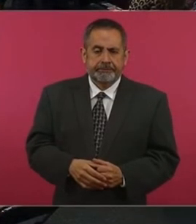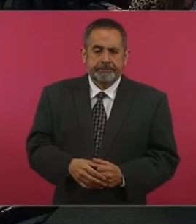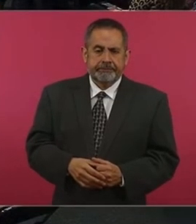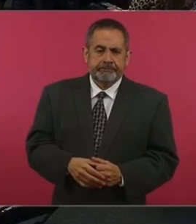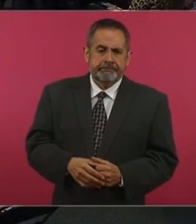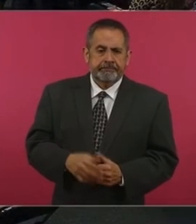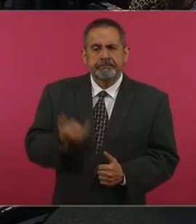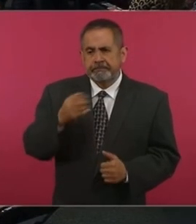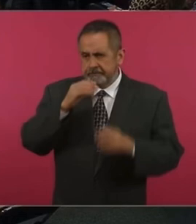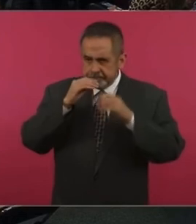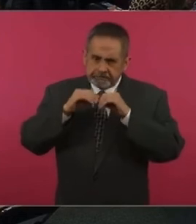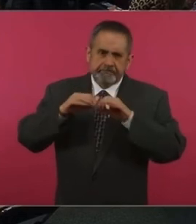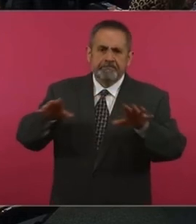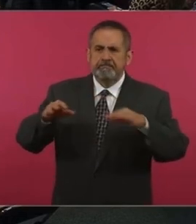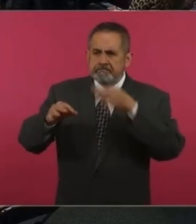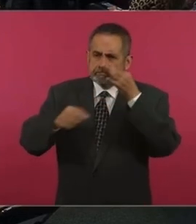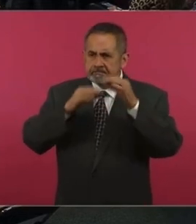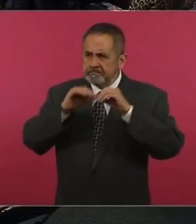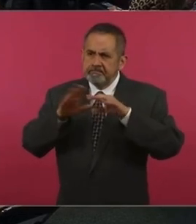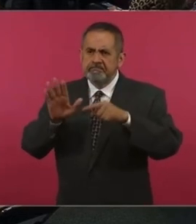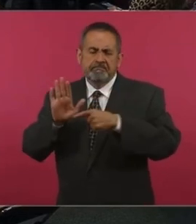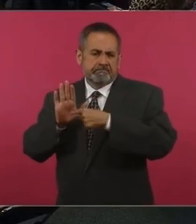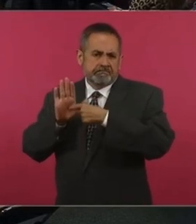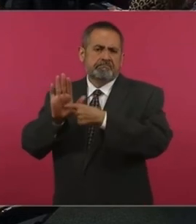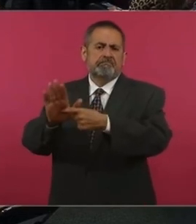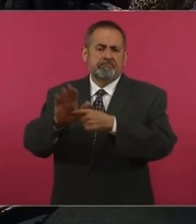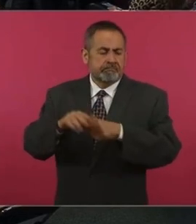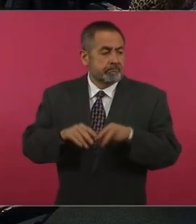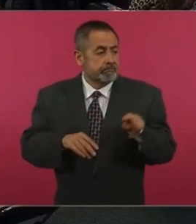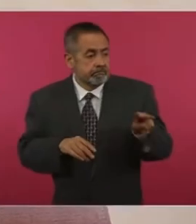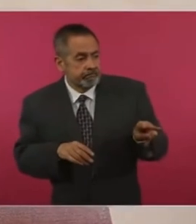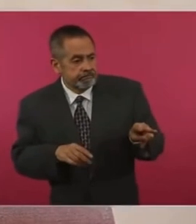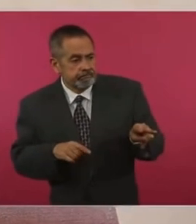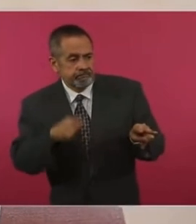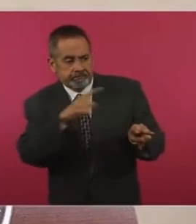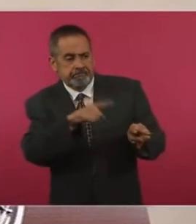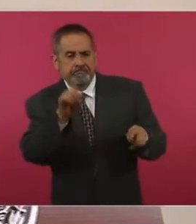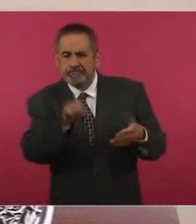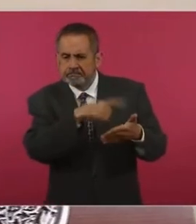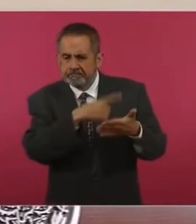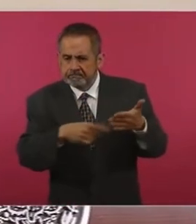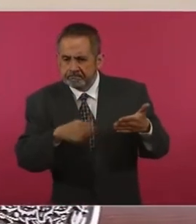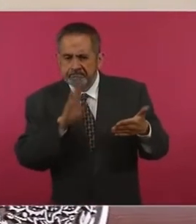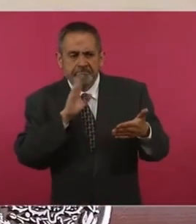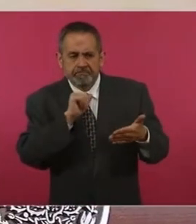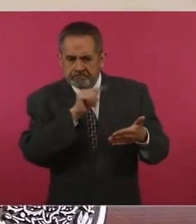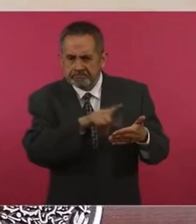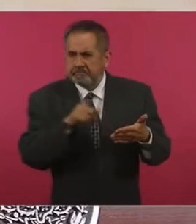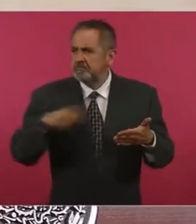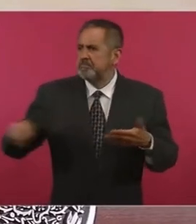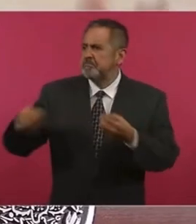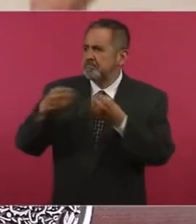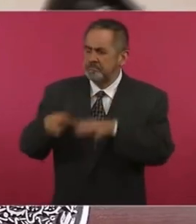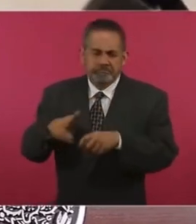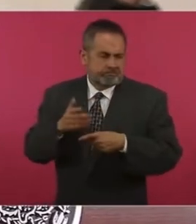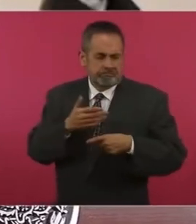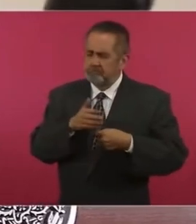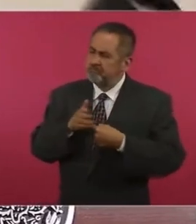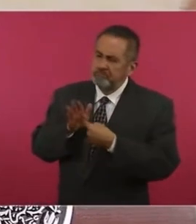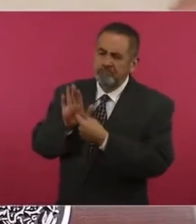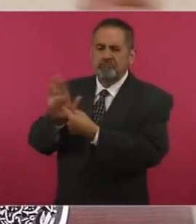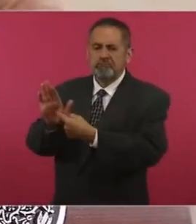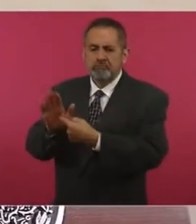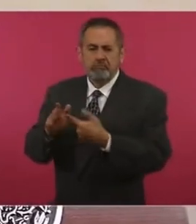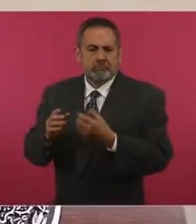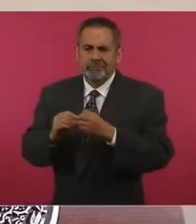dar a conocer todo aquello que uno considera daña a los demás. ¿Cómo no voy a denunciar